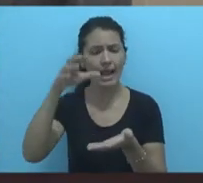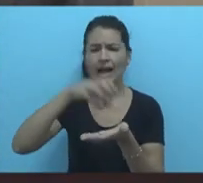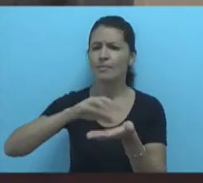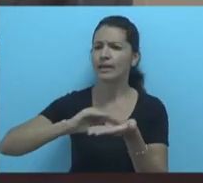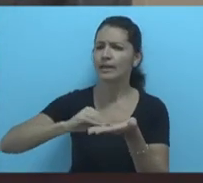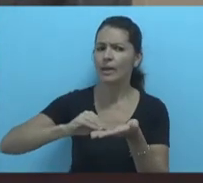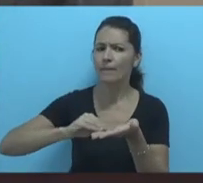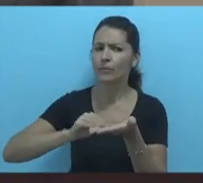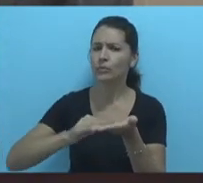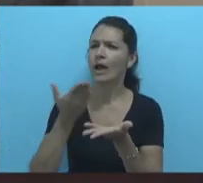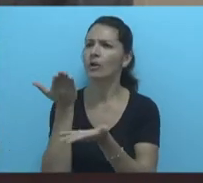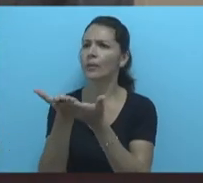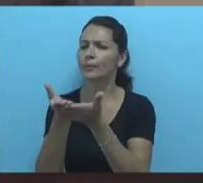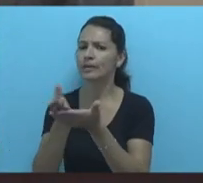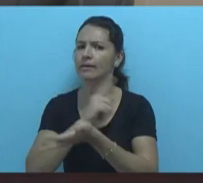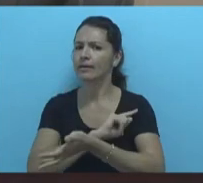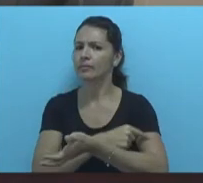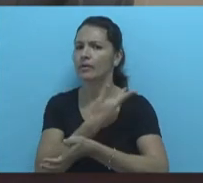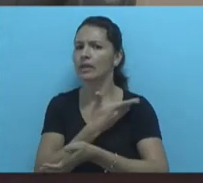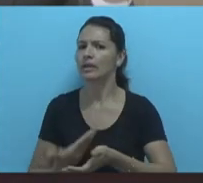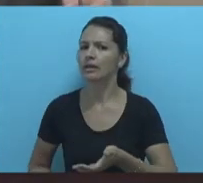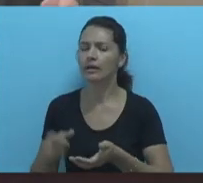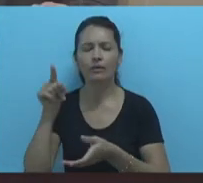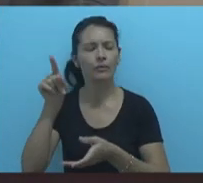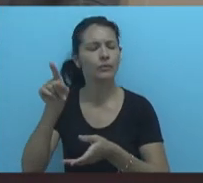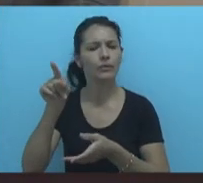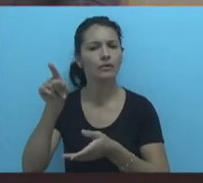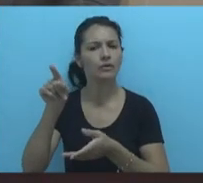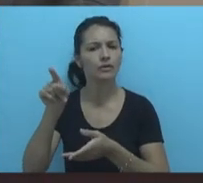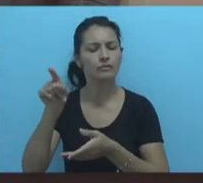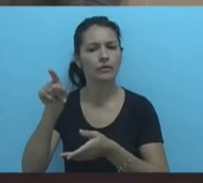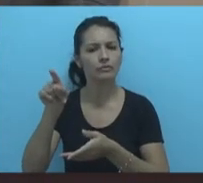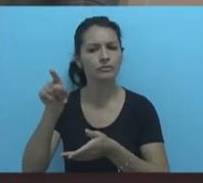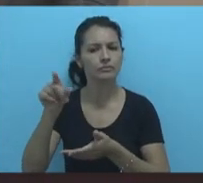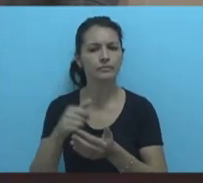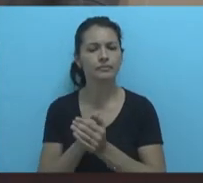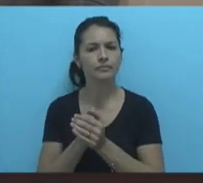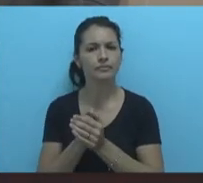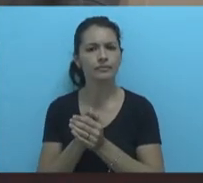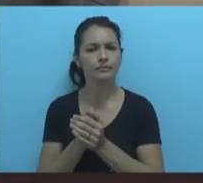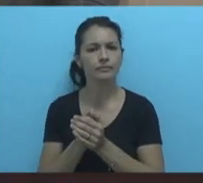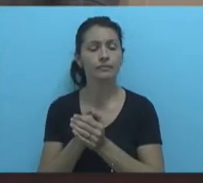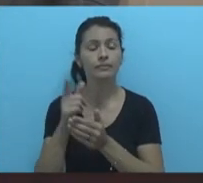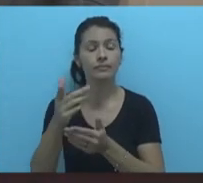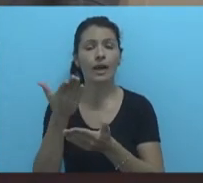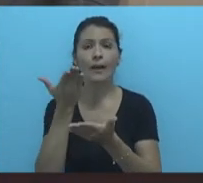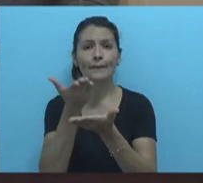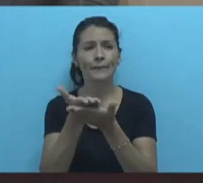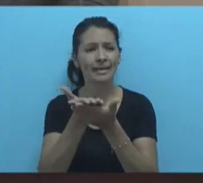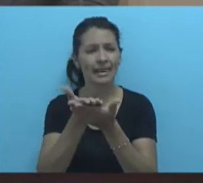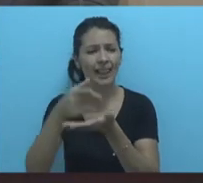Poder Ejecutivo, por intermedio del organismo correspondiente, arbitre los medios pertinentes y solicite información a la